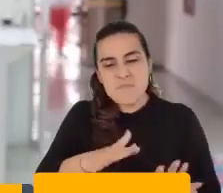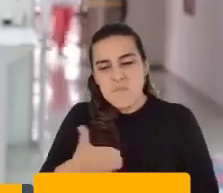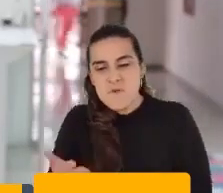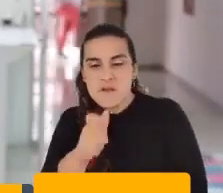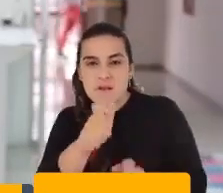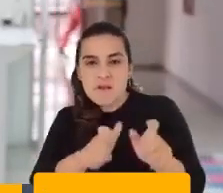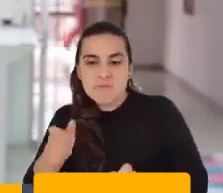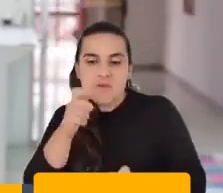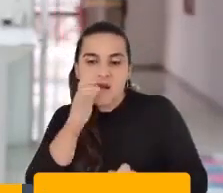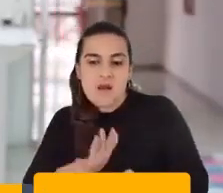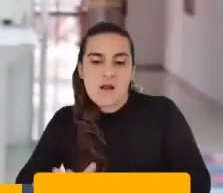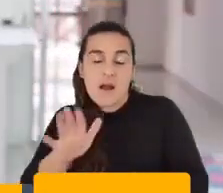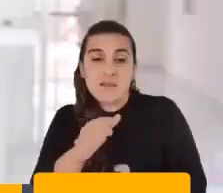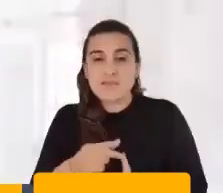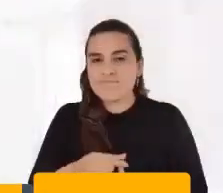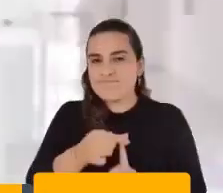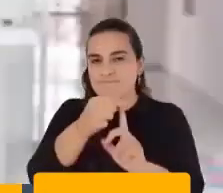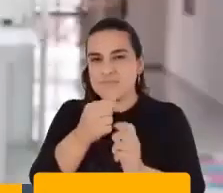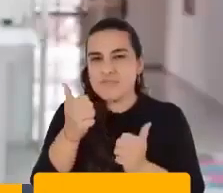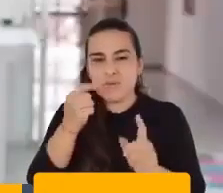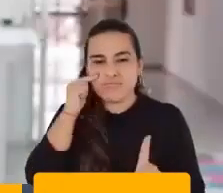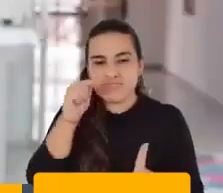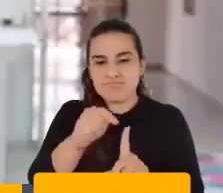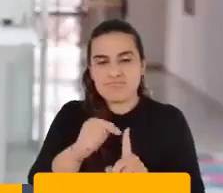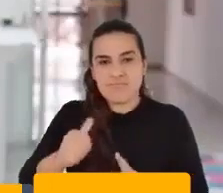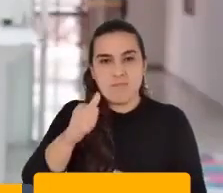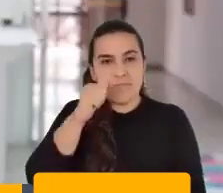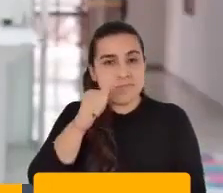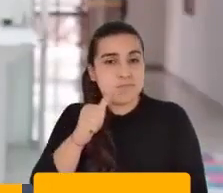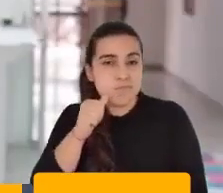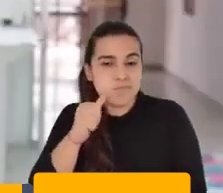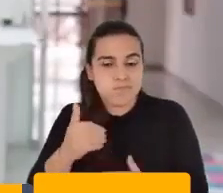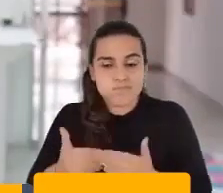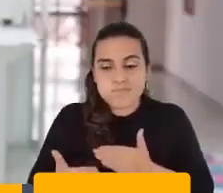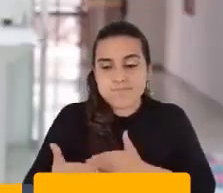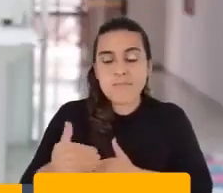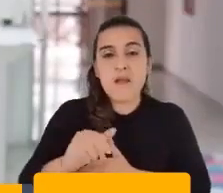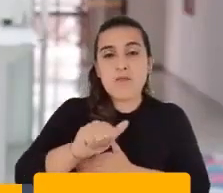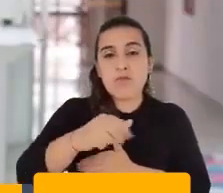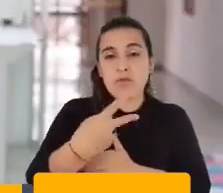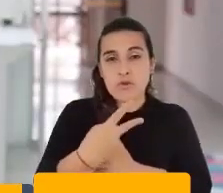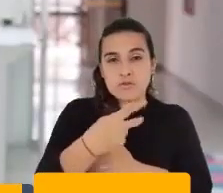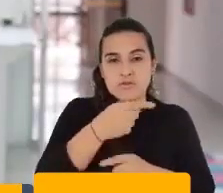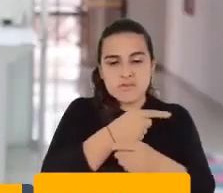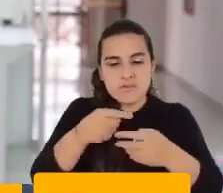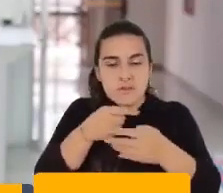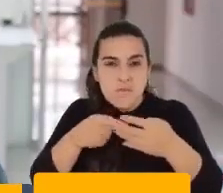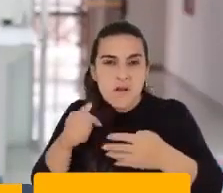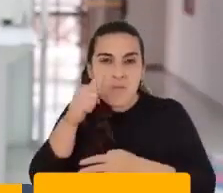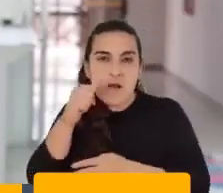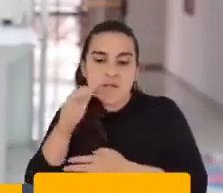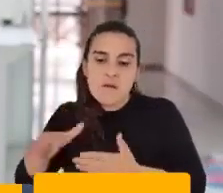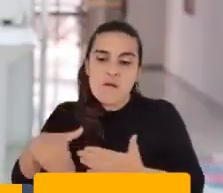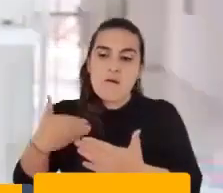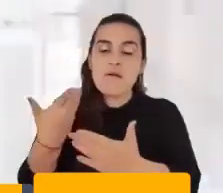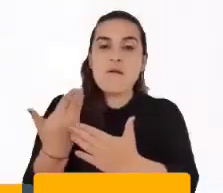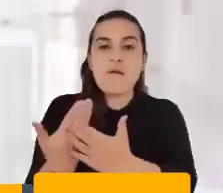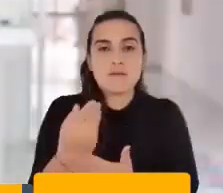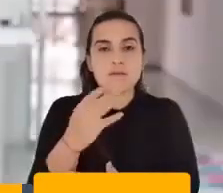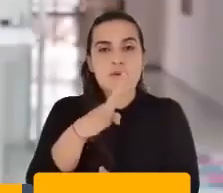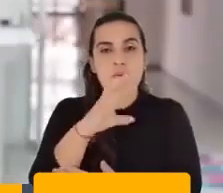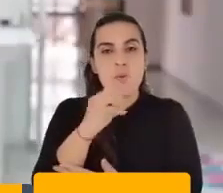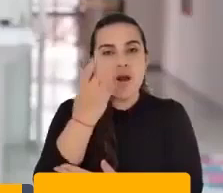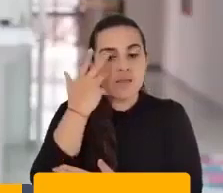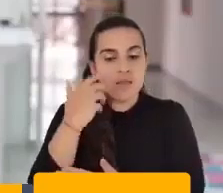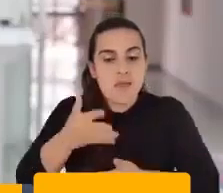en el departamento, específicamente a las gestantes a partir de la semana 12 de gestación hasta los 40 días posparto.